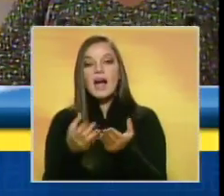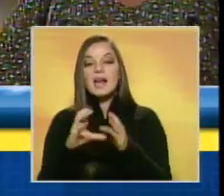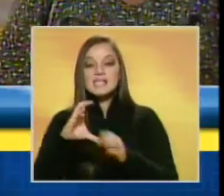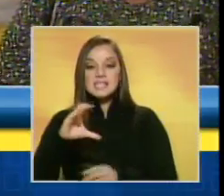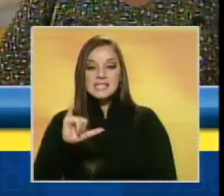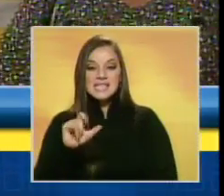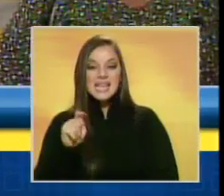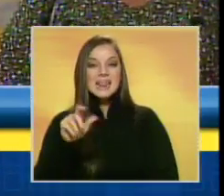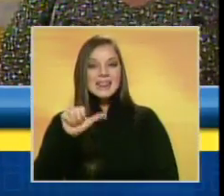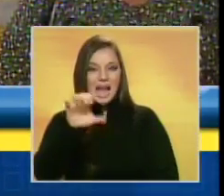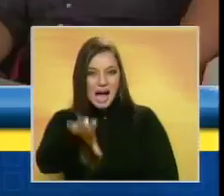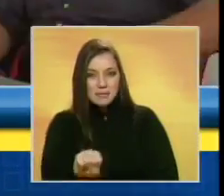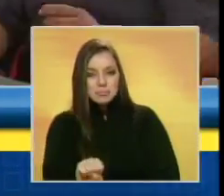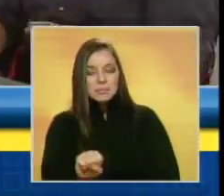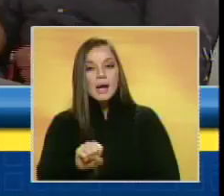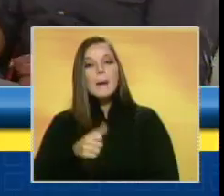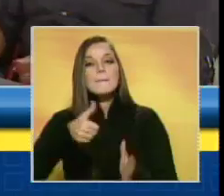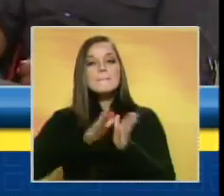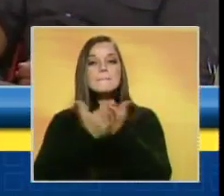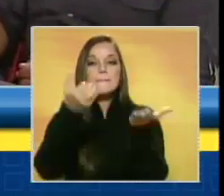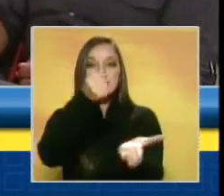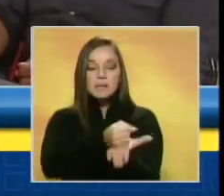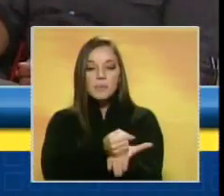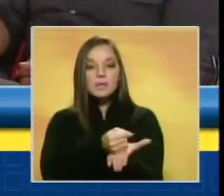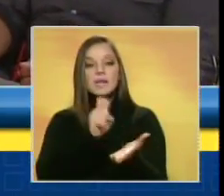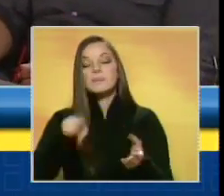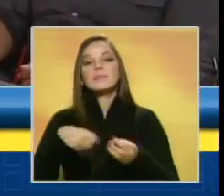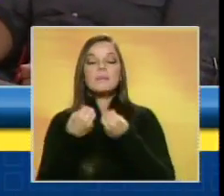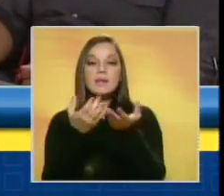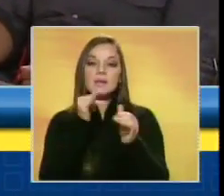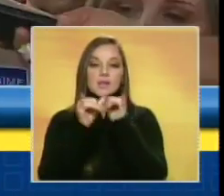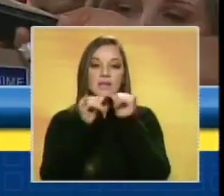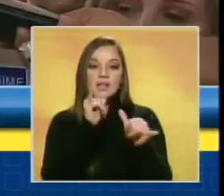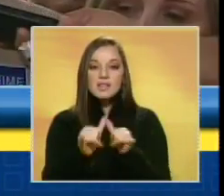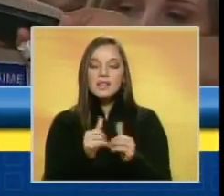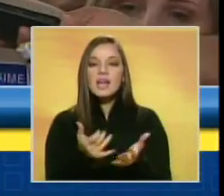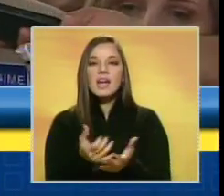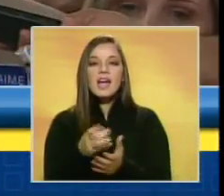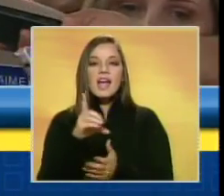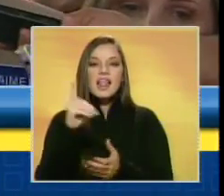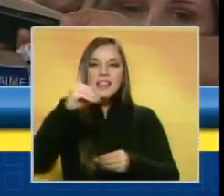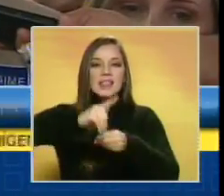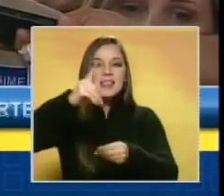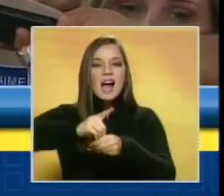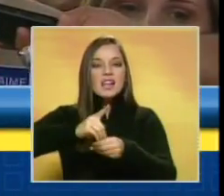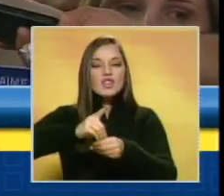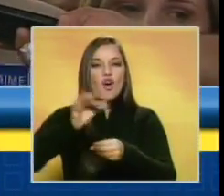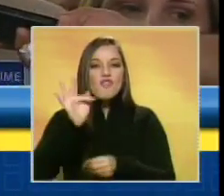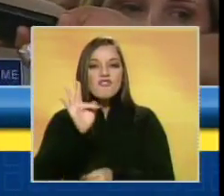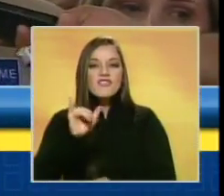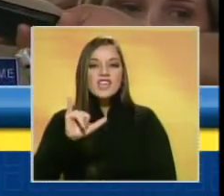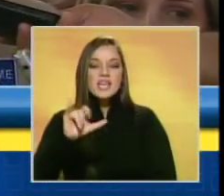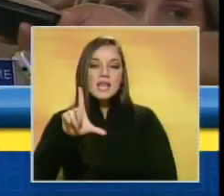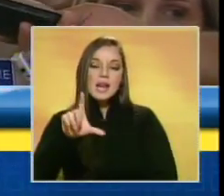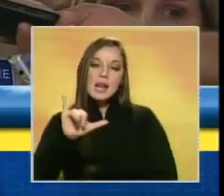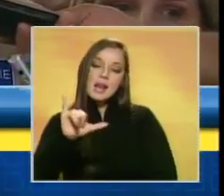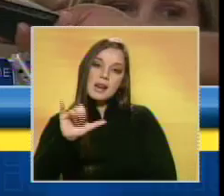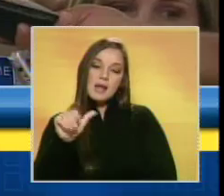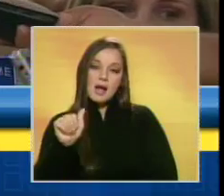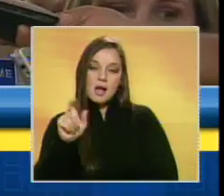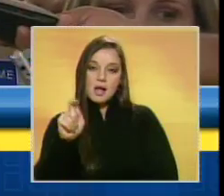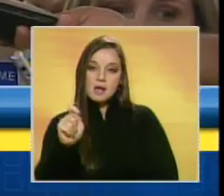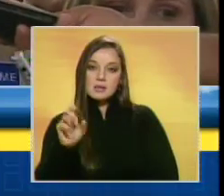pasaporte, asesoría legal y también la emisión de datos filiatorios. Esta es la prueba piloto, pero vamos a desplegarnos por todo el